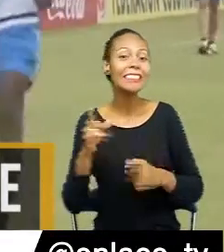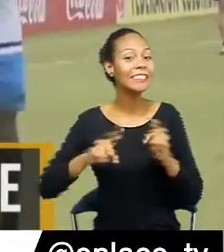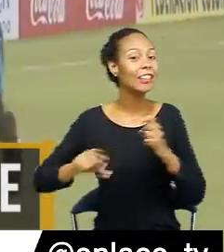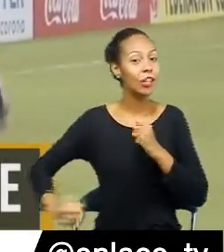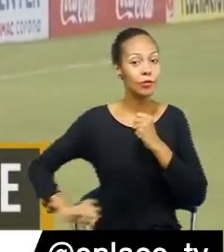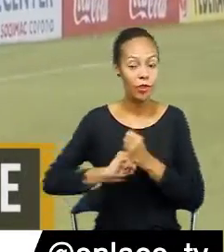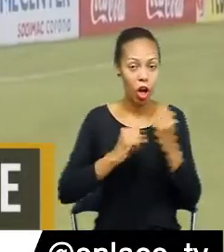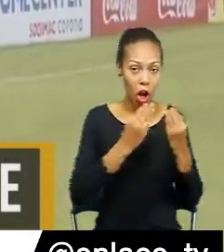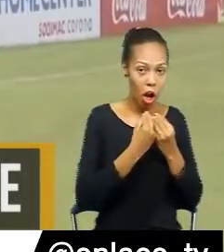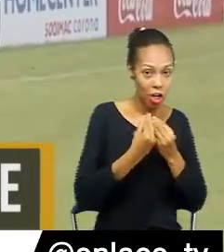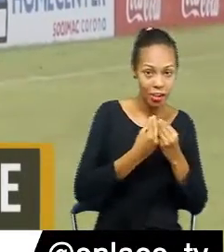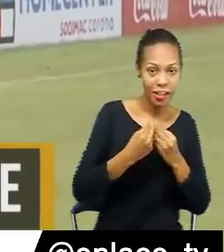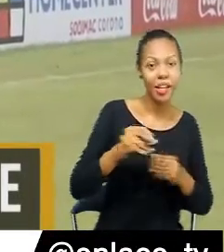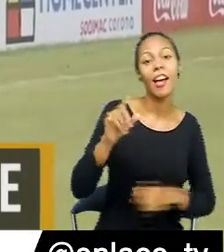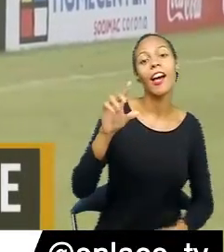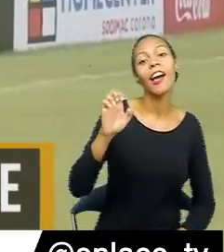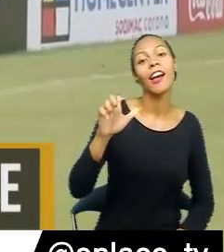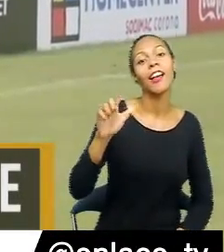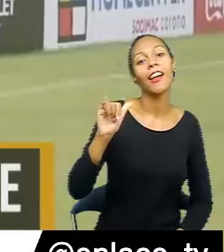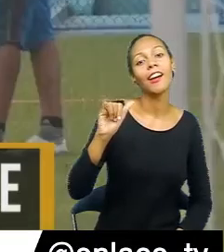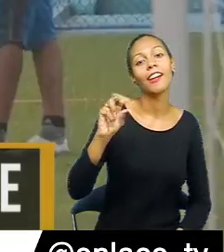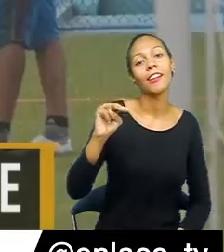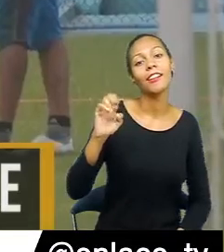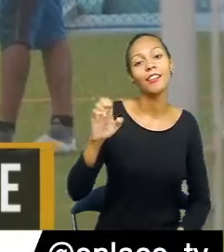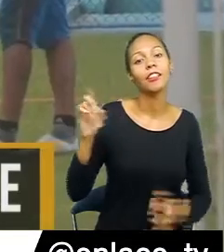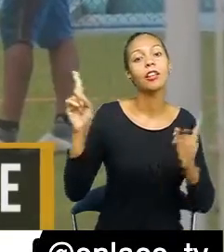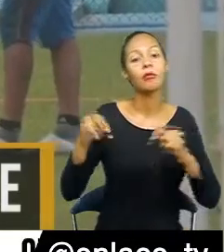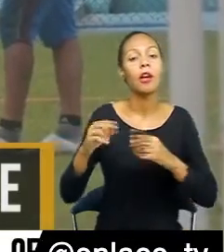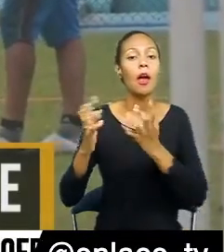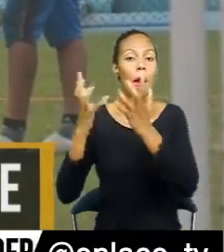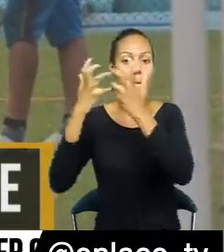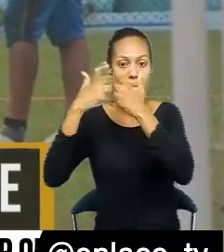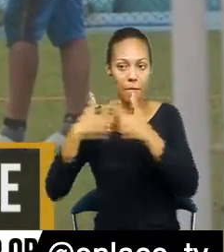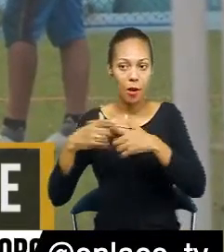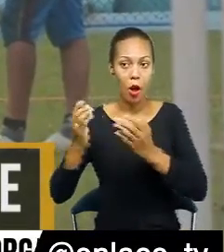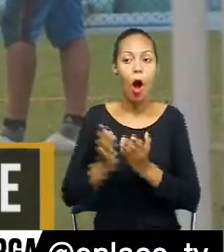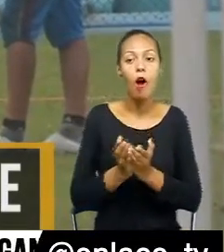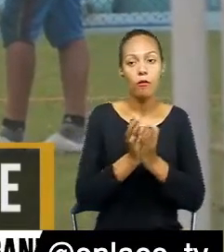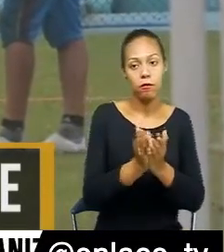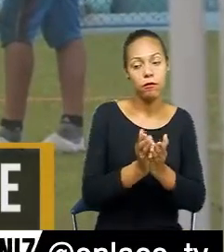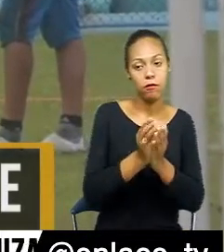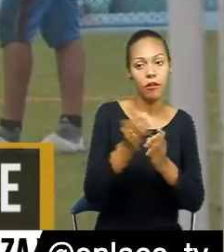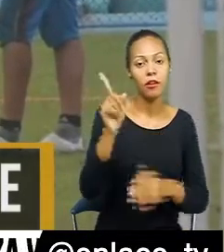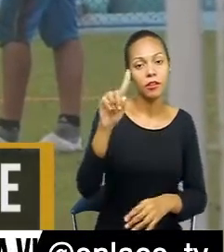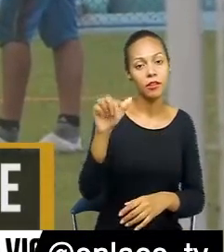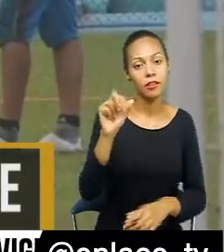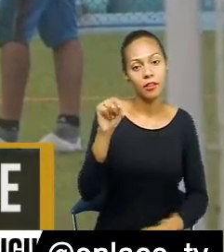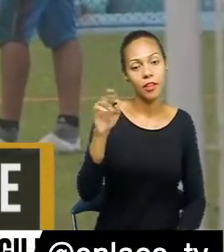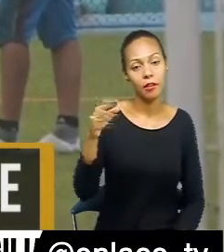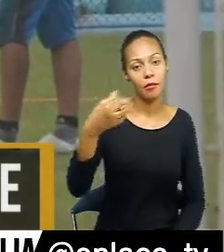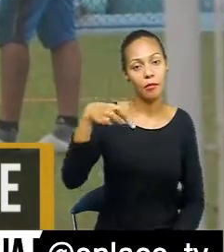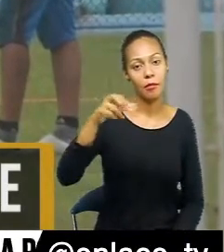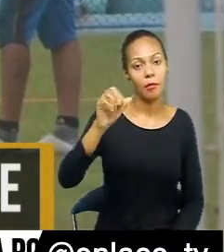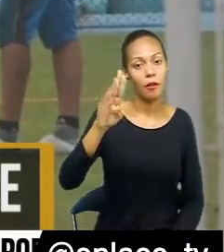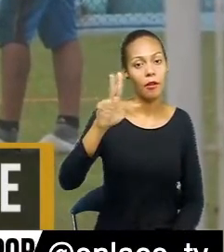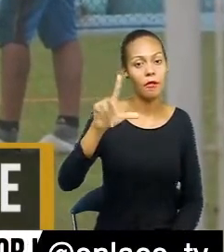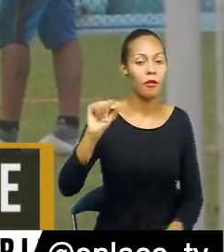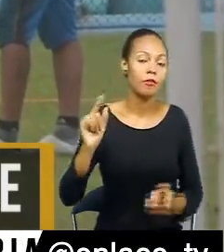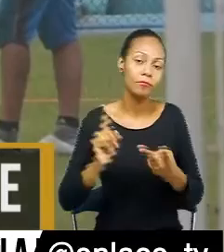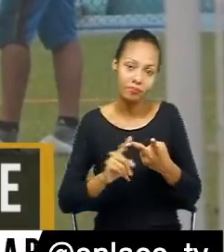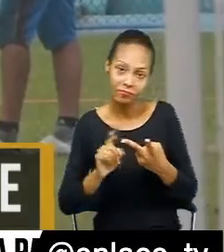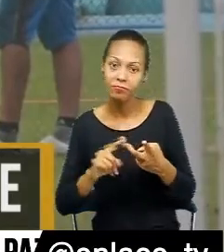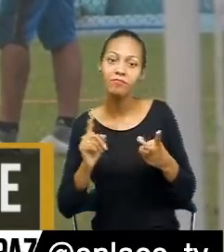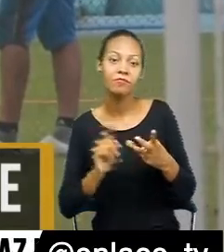concejal Elaine Jiménez, también a la empresa Transporte San Pablo, viaje seguro por el Magdalena Medio, a Andrés Echeverry y por supuesto